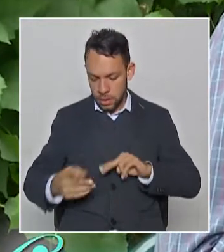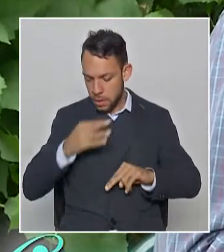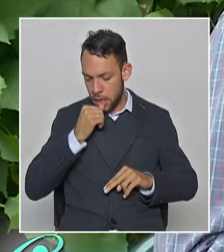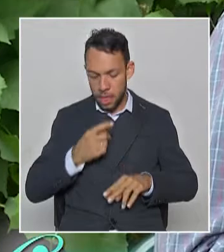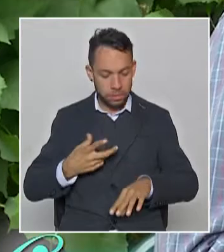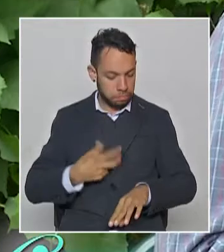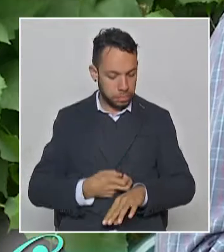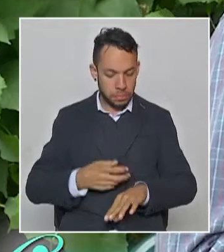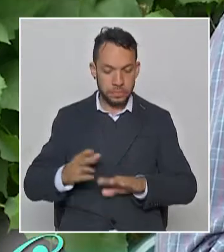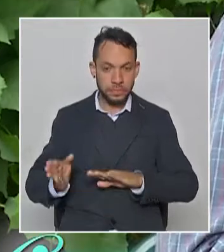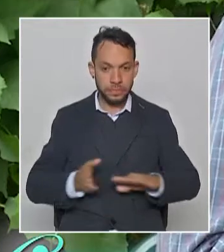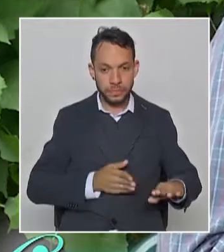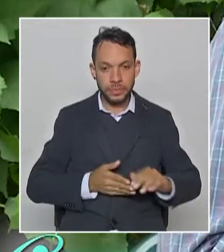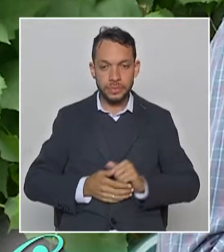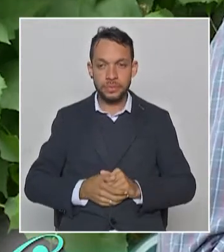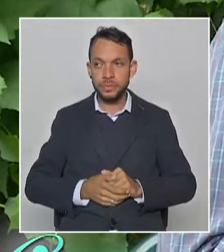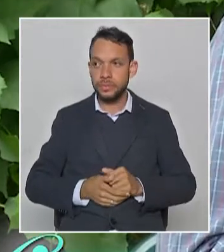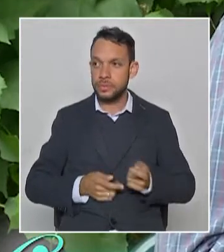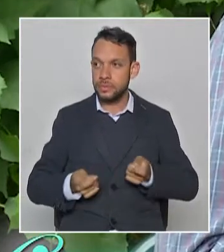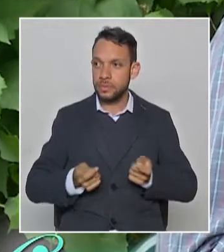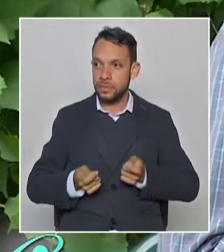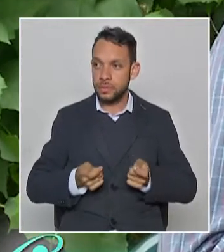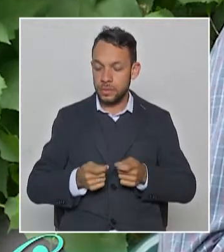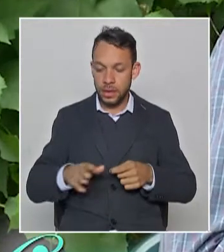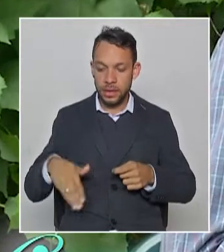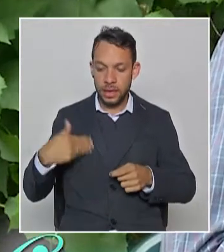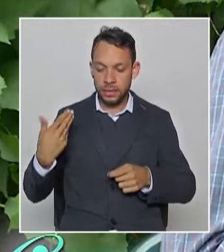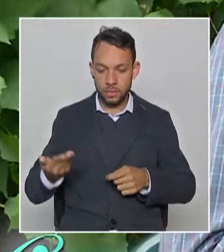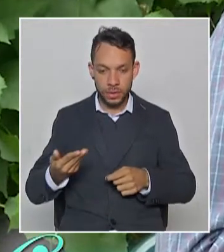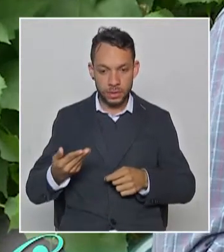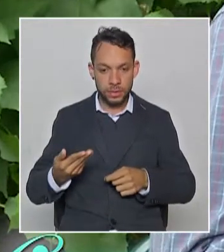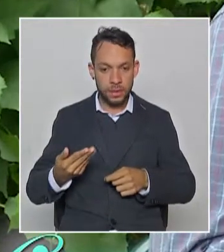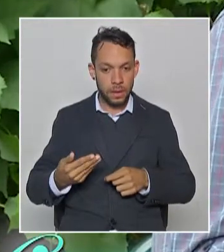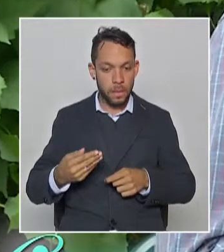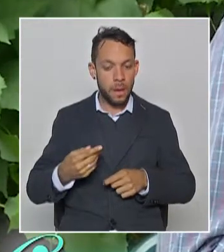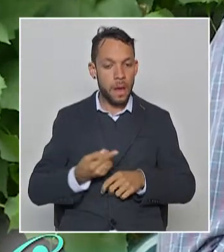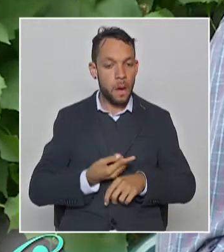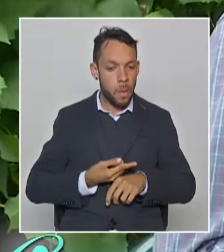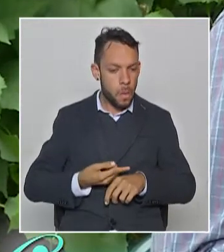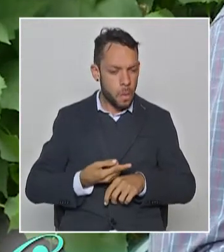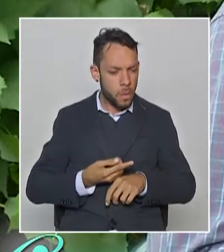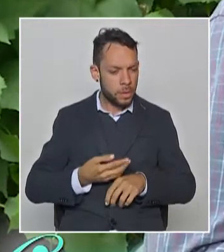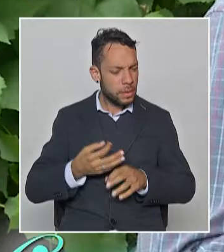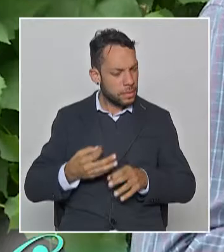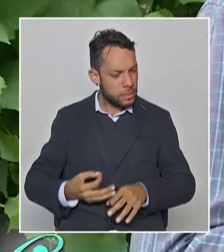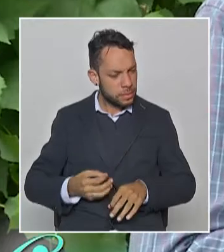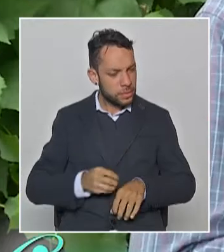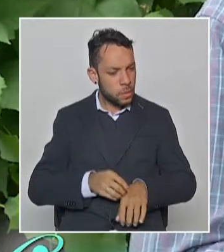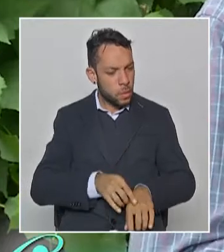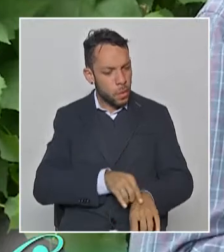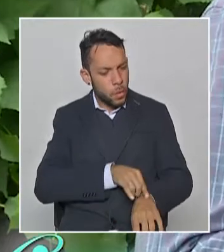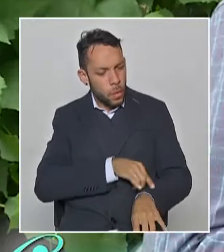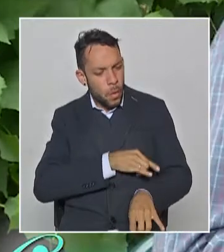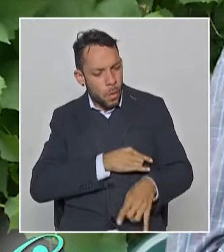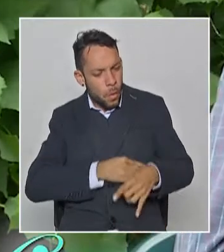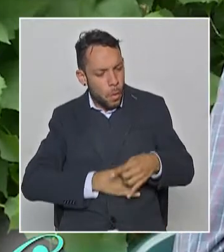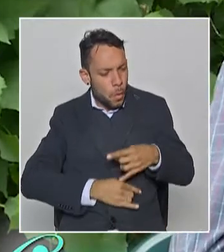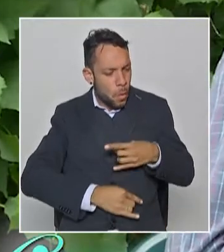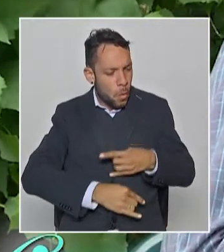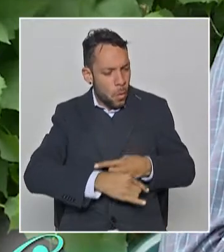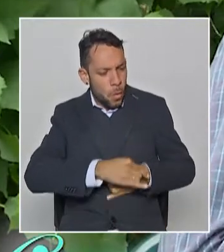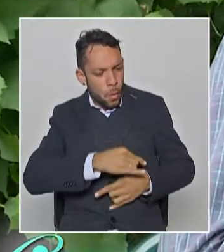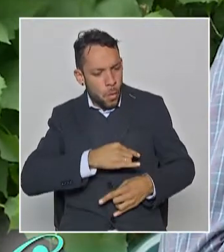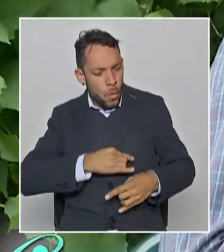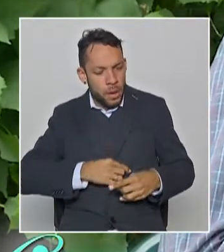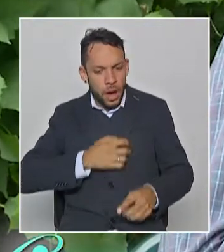siente. Pero un par de instantes más tarde se siente como que si recorriera todo el cuerpo una